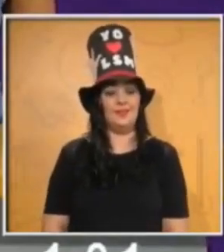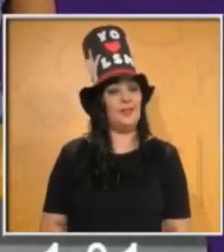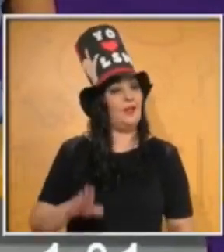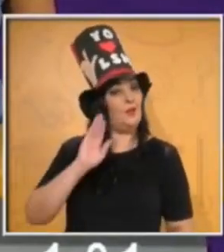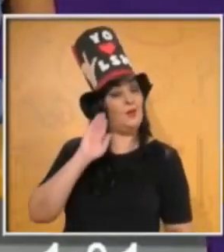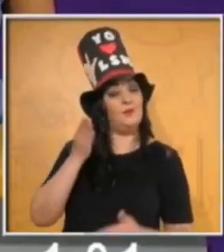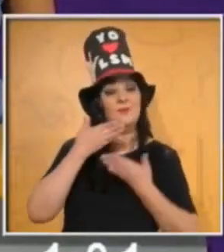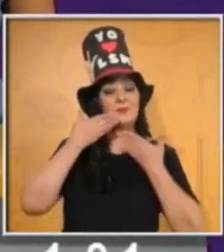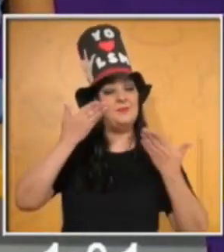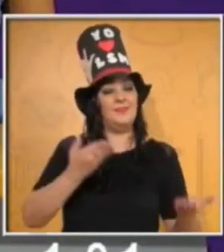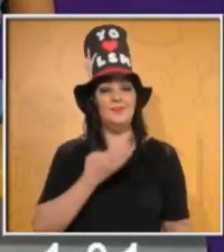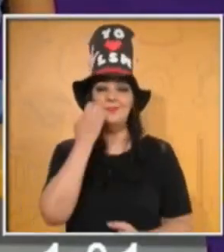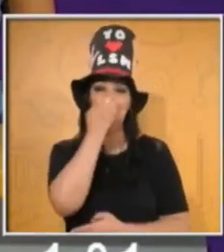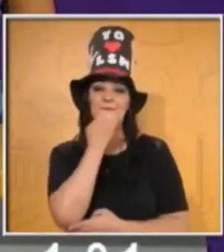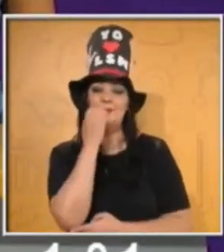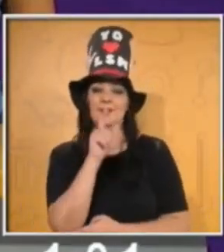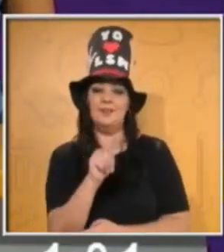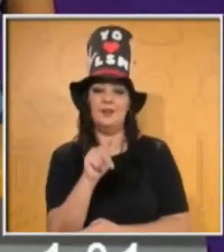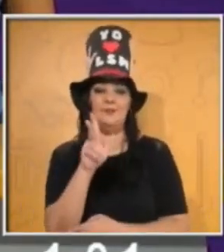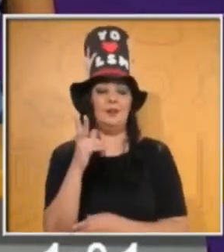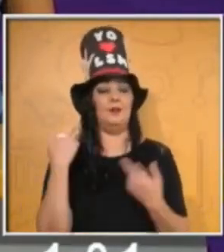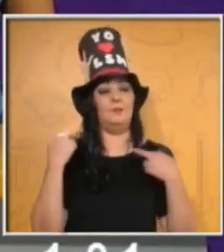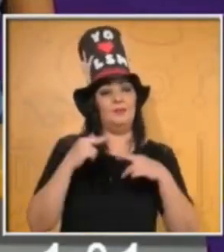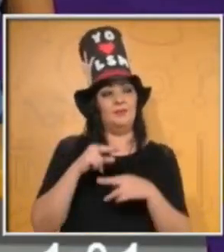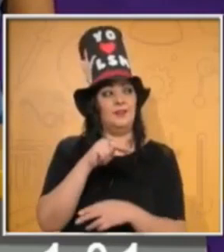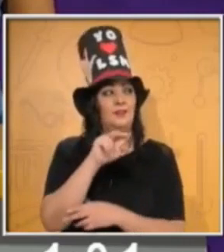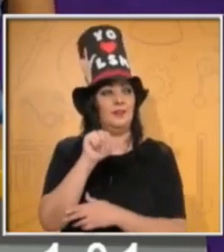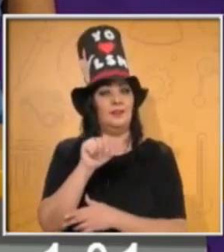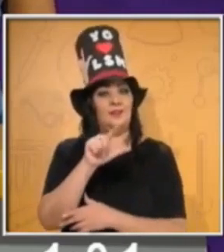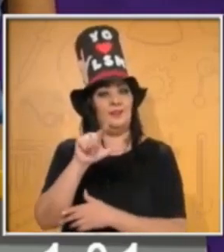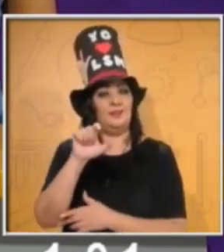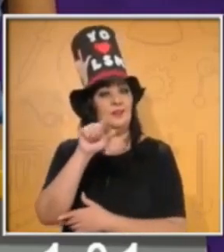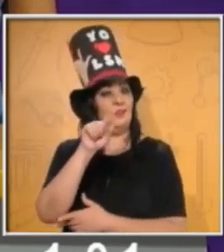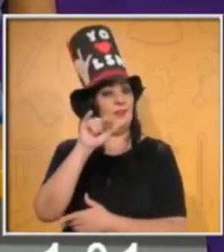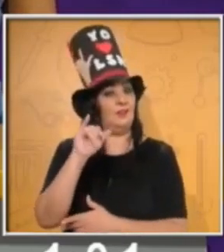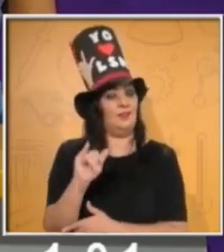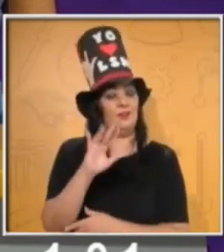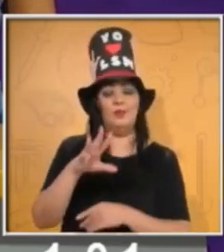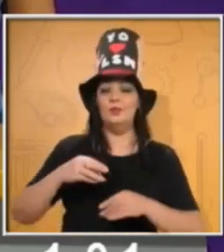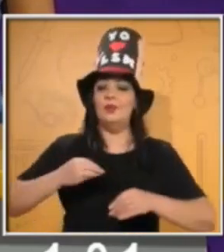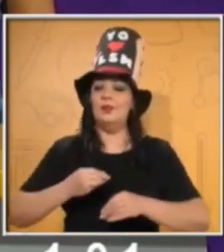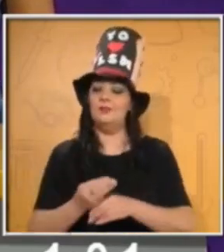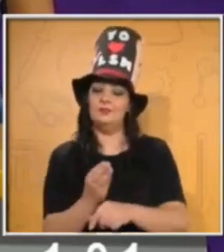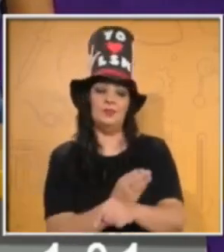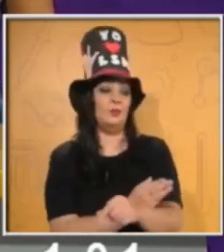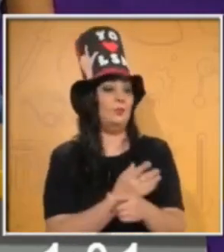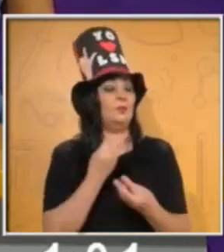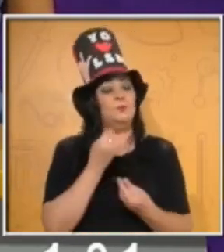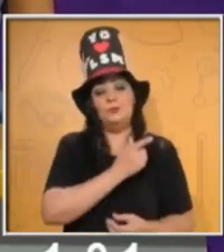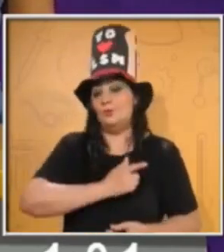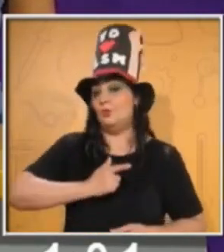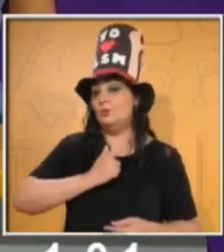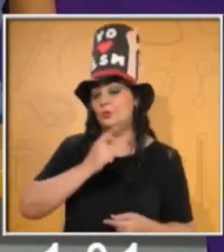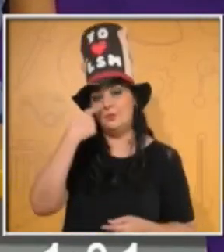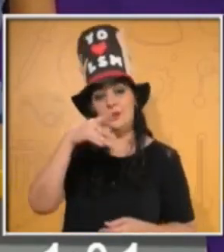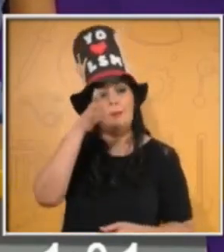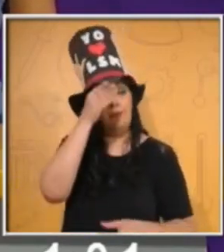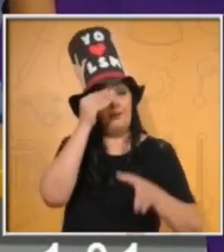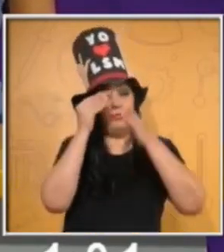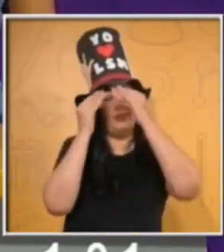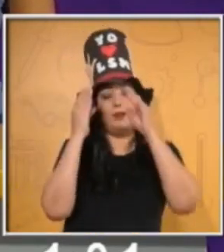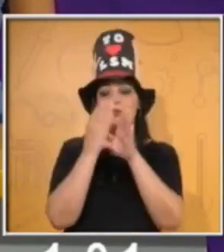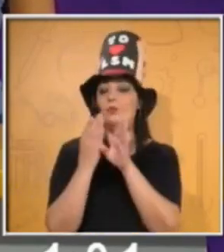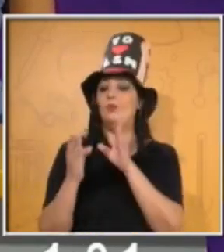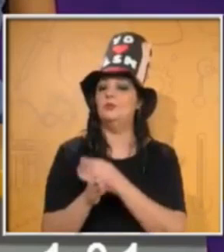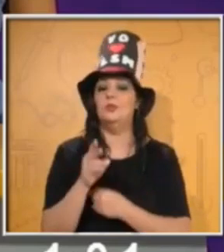Hola, bienvenidos a Escuela TV. Yo soy la maestra Nayeli y estoy muy contenta que nuevamente nos acompañen para generar aprendizajes nuevos.